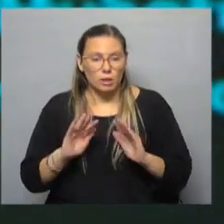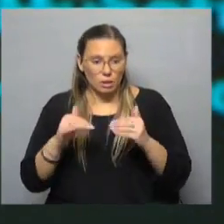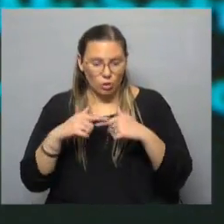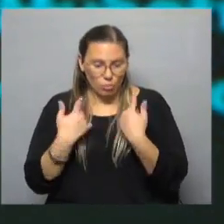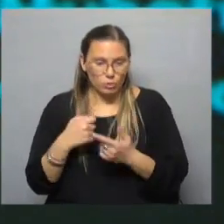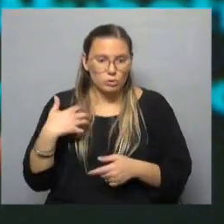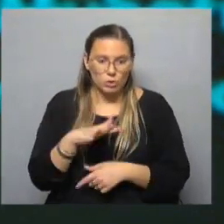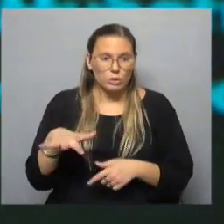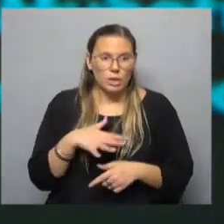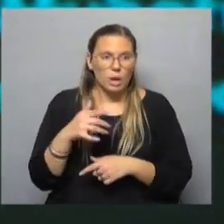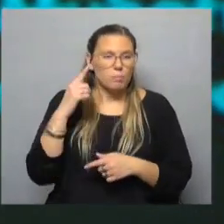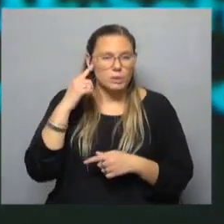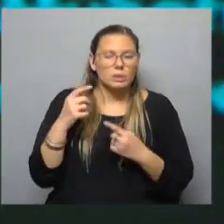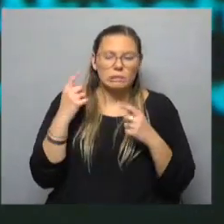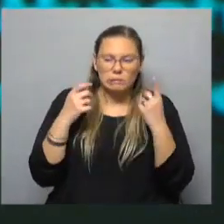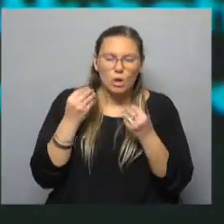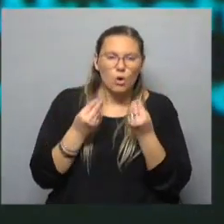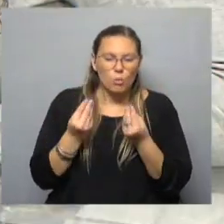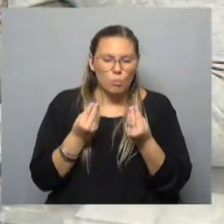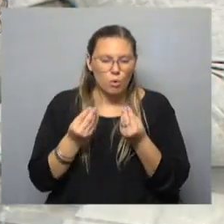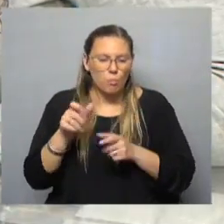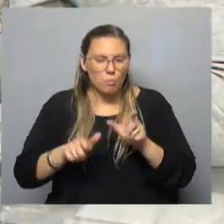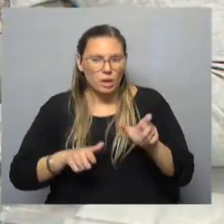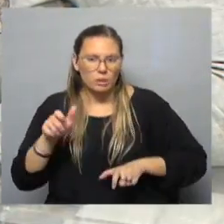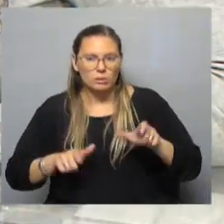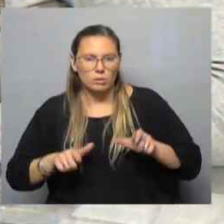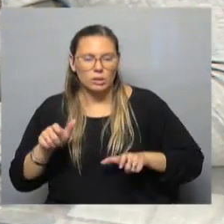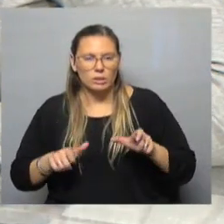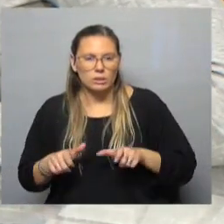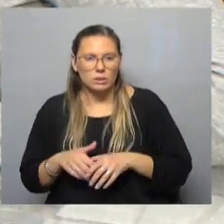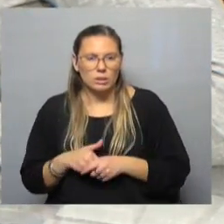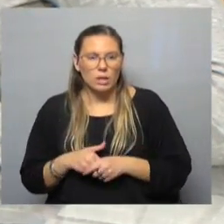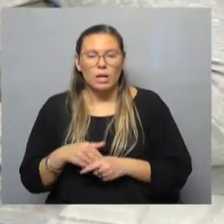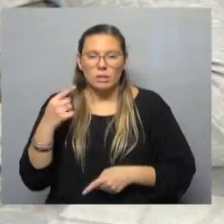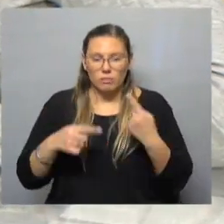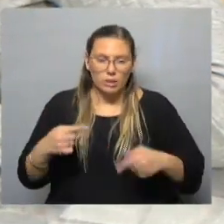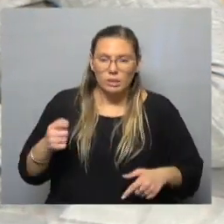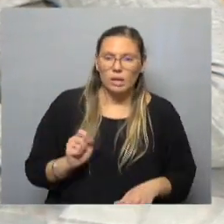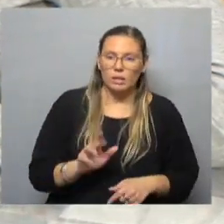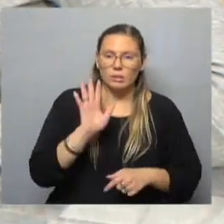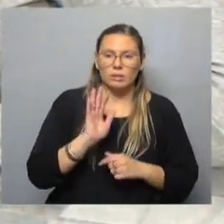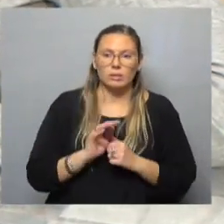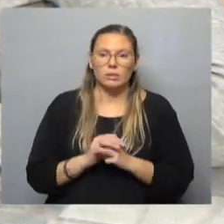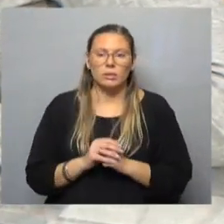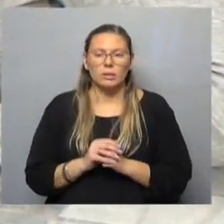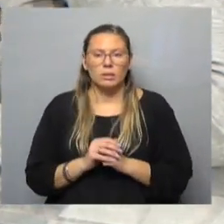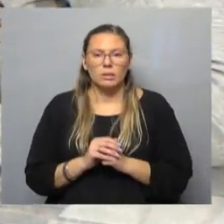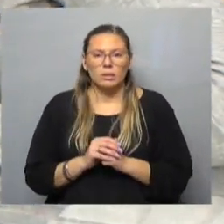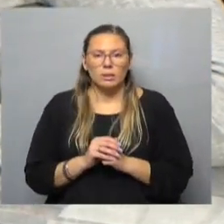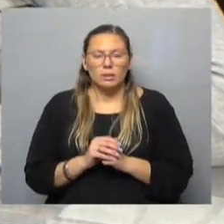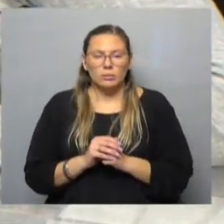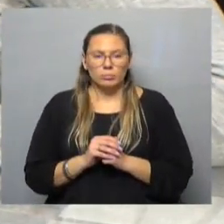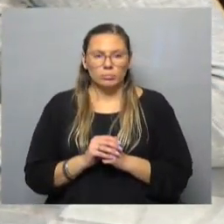como sociedad, ¿no? De cómo somos con las personas que tienen distintas condiciones. Bueno,